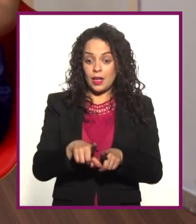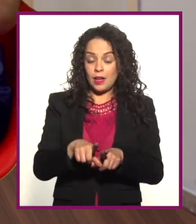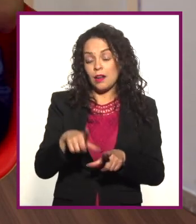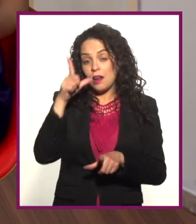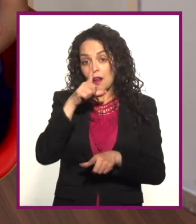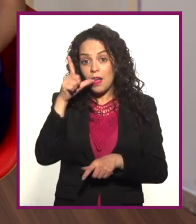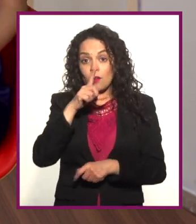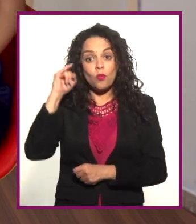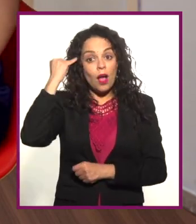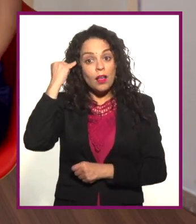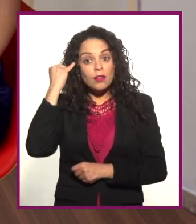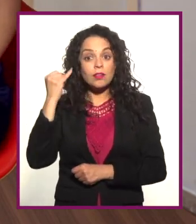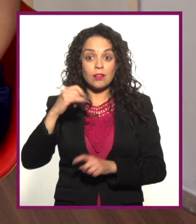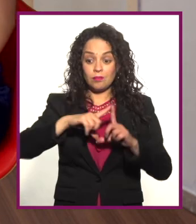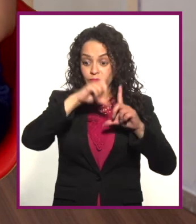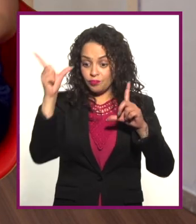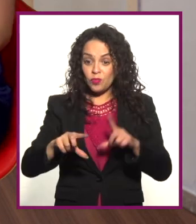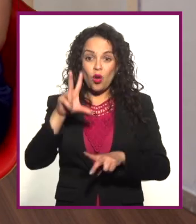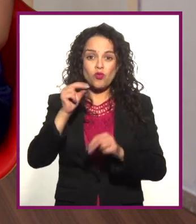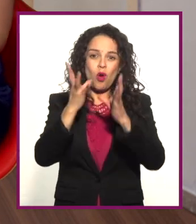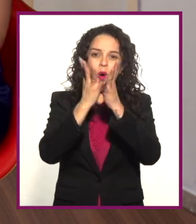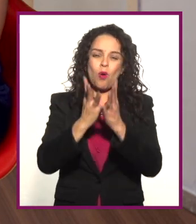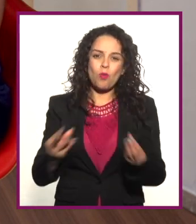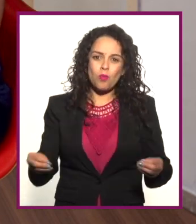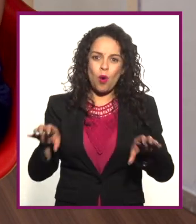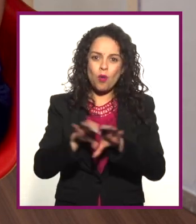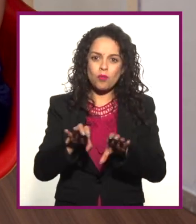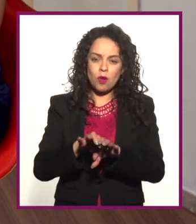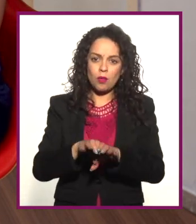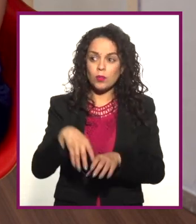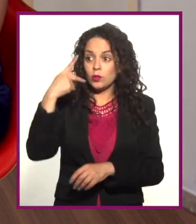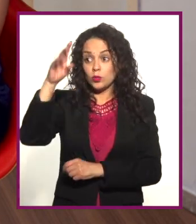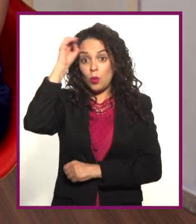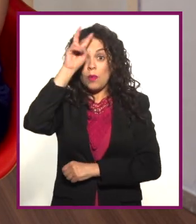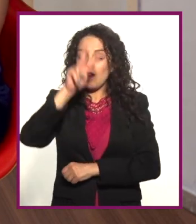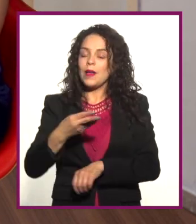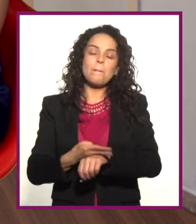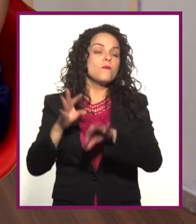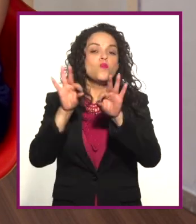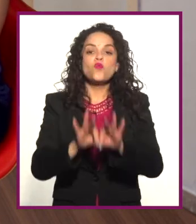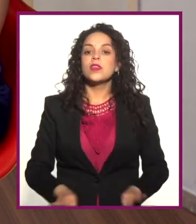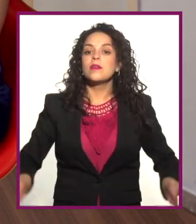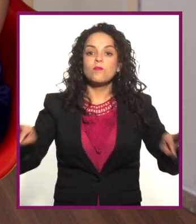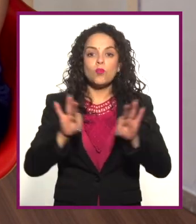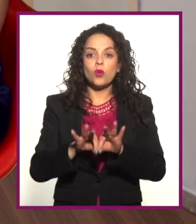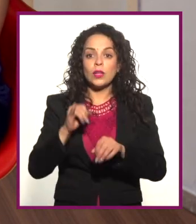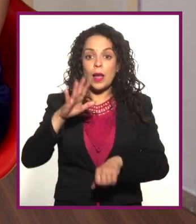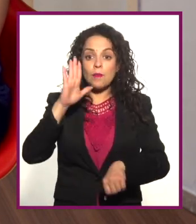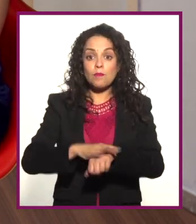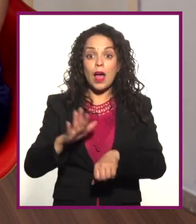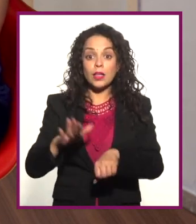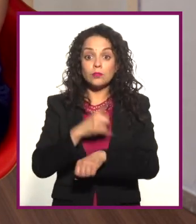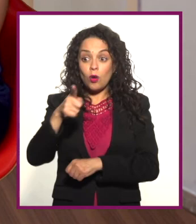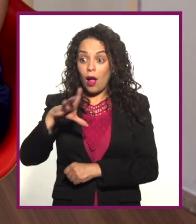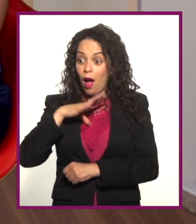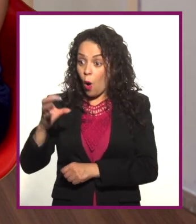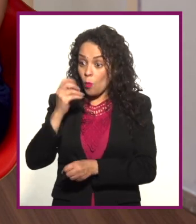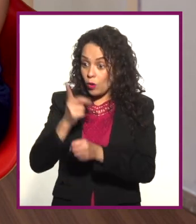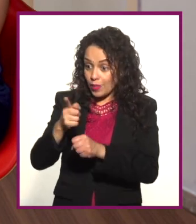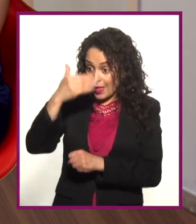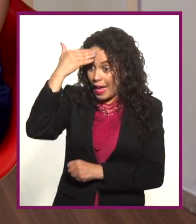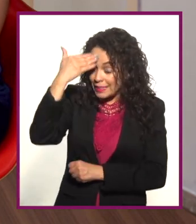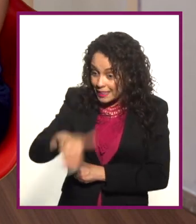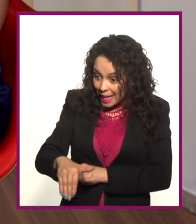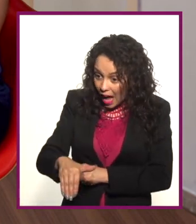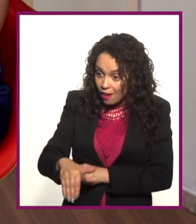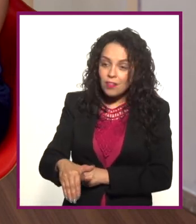que las lenguas indígenas nacionales desaparezcan. Su opinión es muy importante, sobre todo si ustedes tienen la fortuna